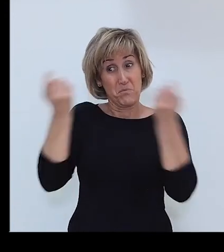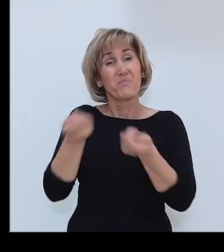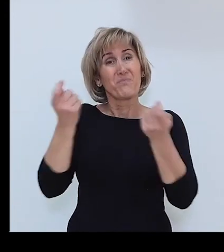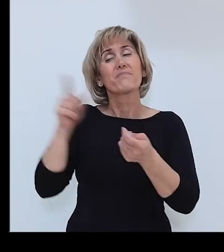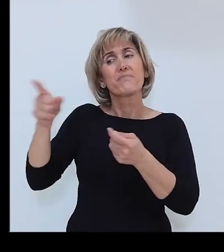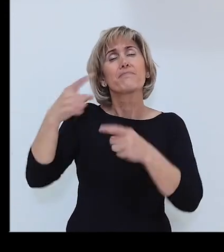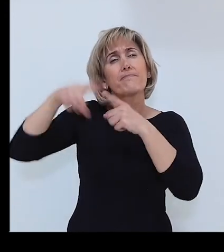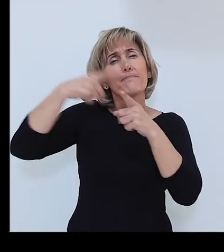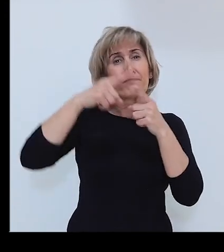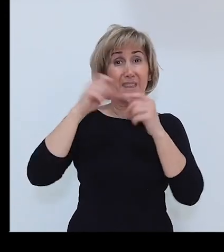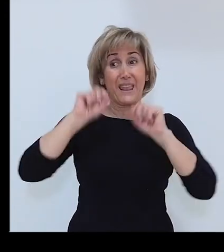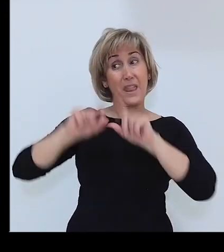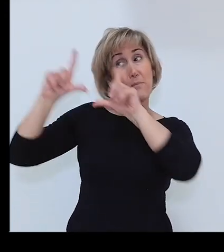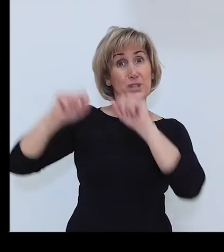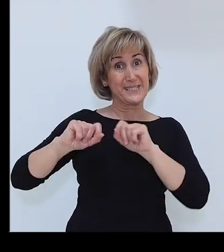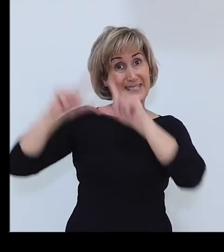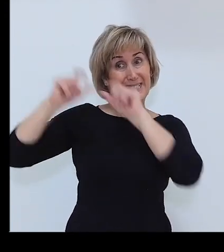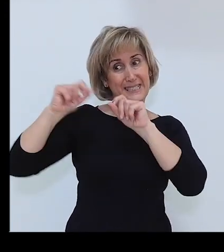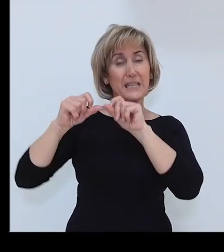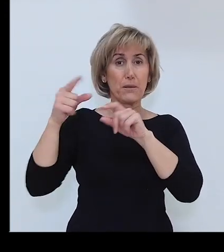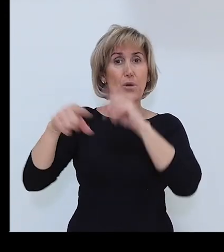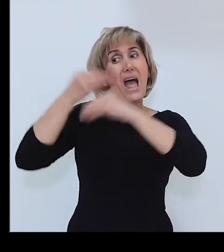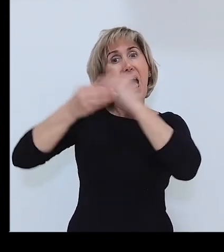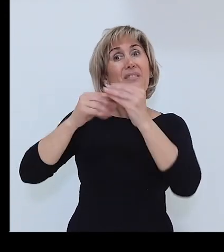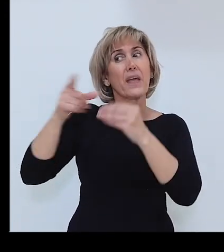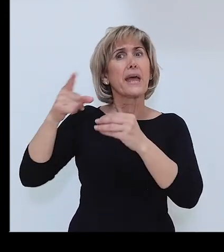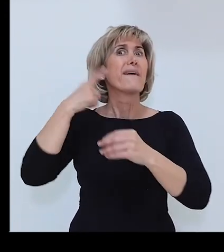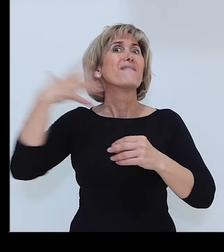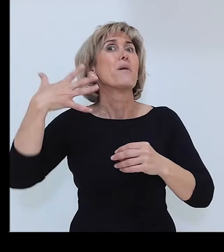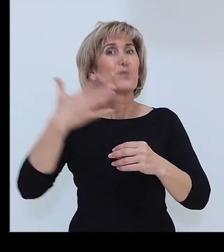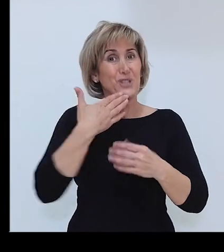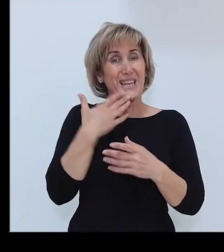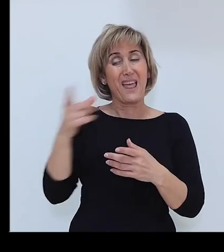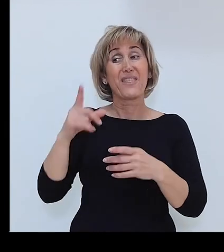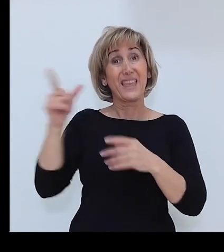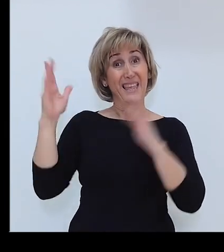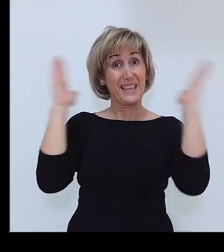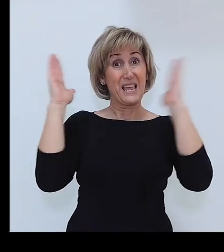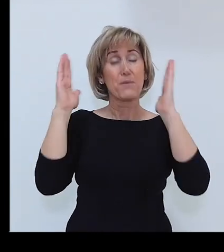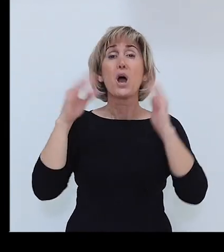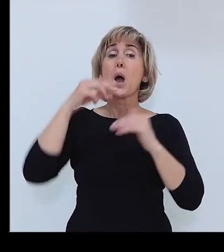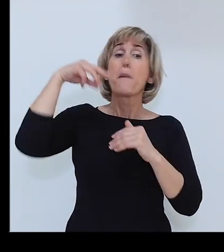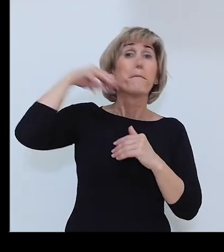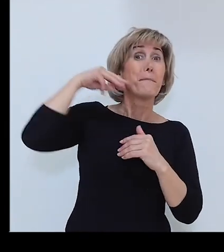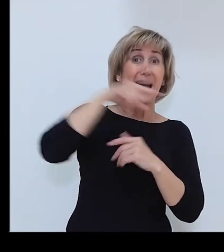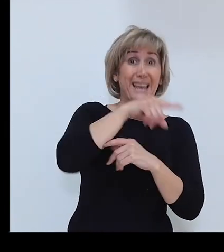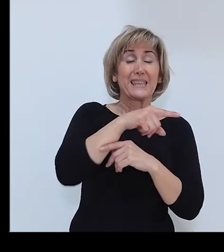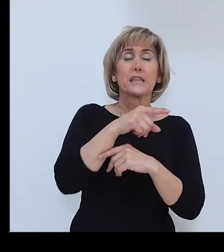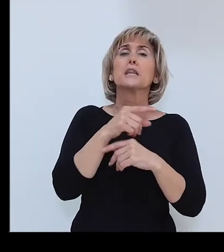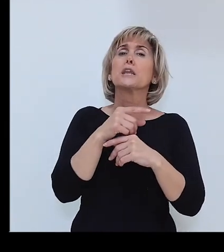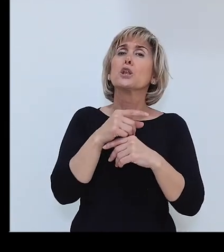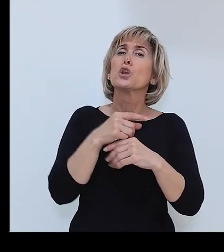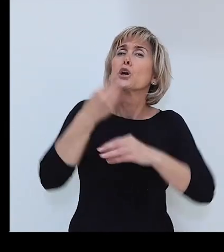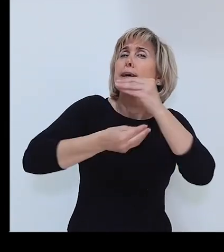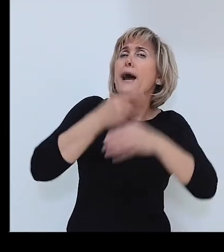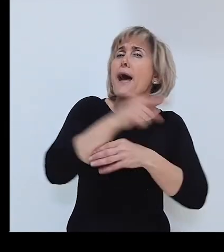de filosofía positiva, que es lo que cambia un poco lo que lo hace famoso. En esos años, Martineau